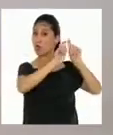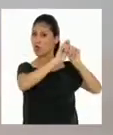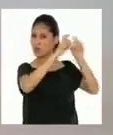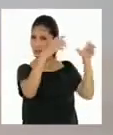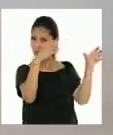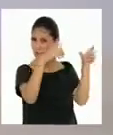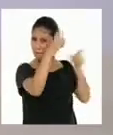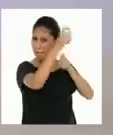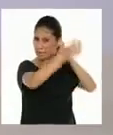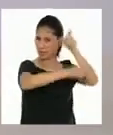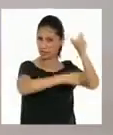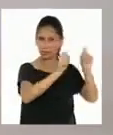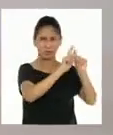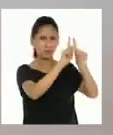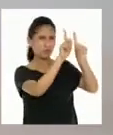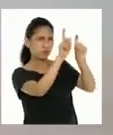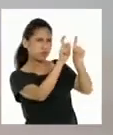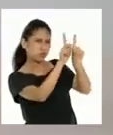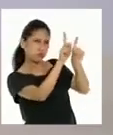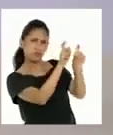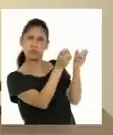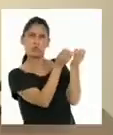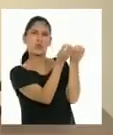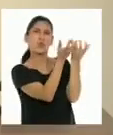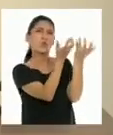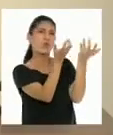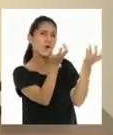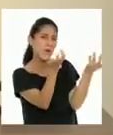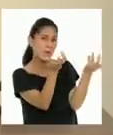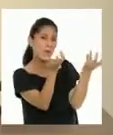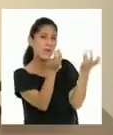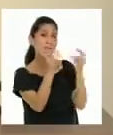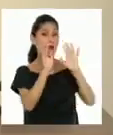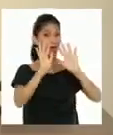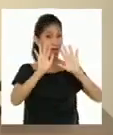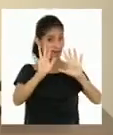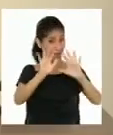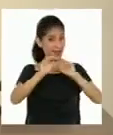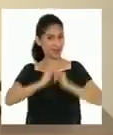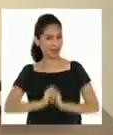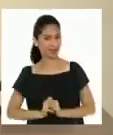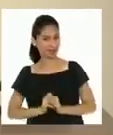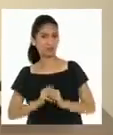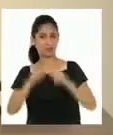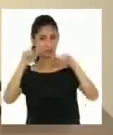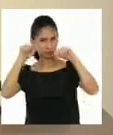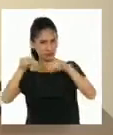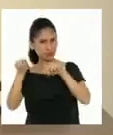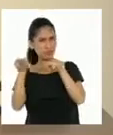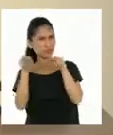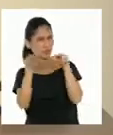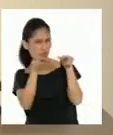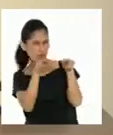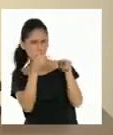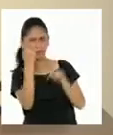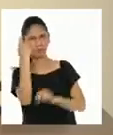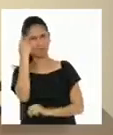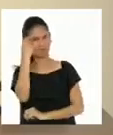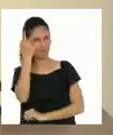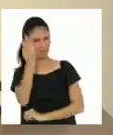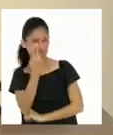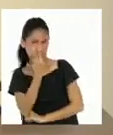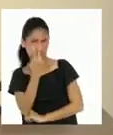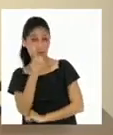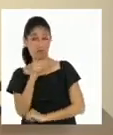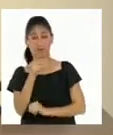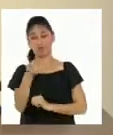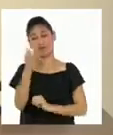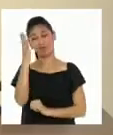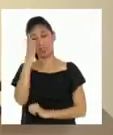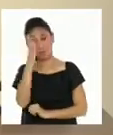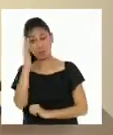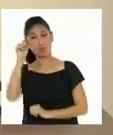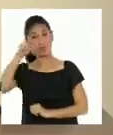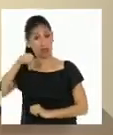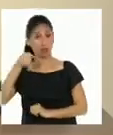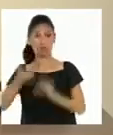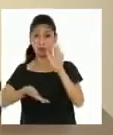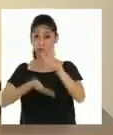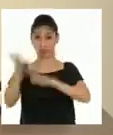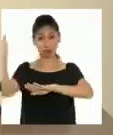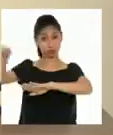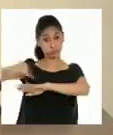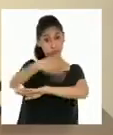el contexto en el que estamos? Pues en el contexto en que estamos, donde no es recomendable salir de nuestros